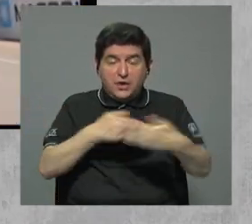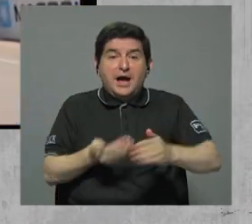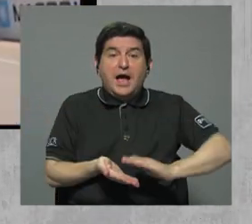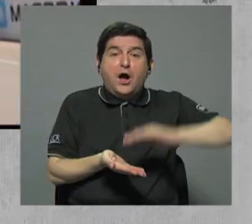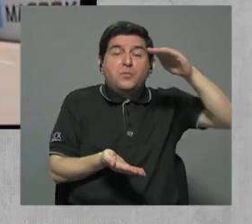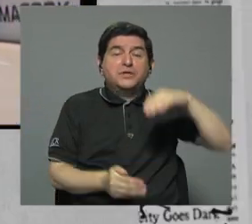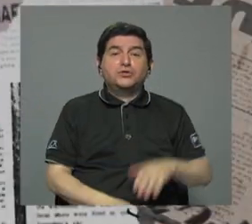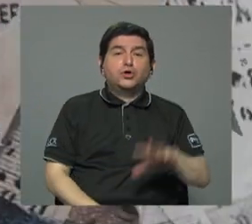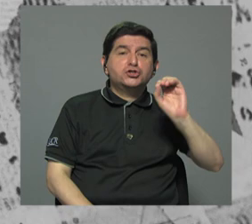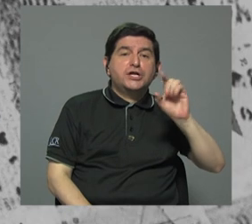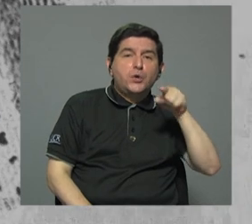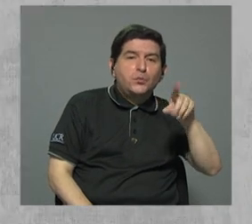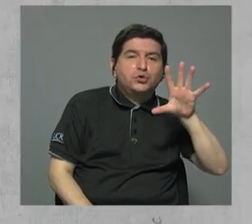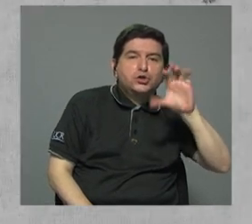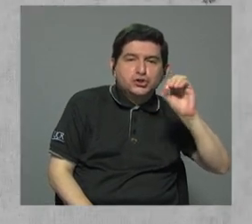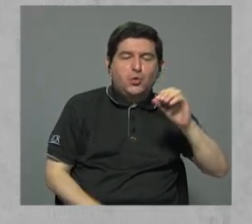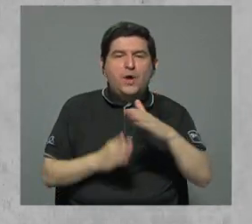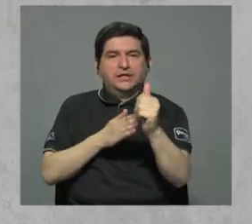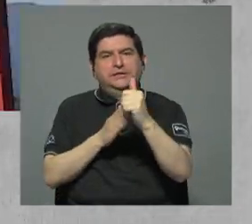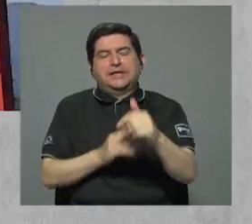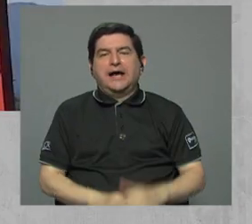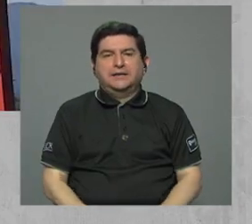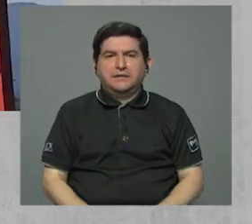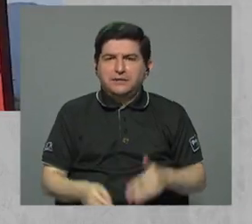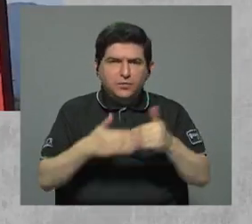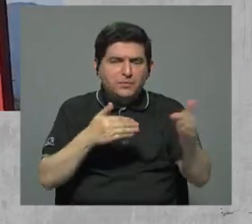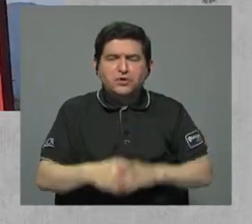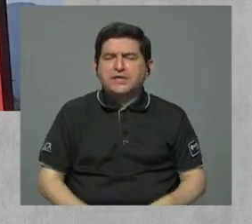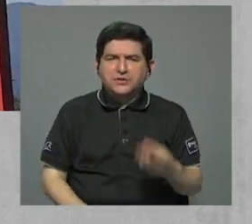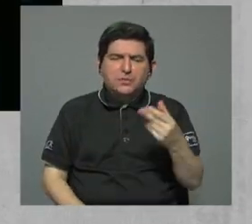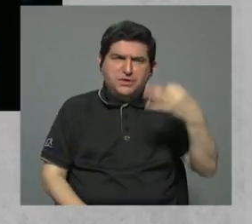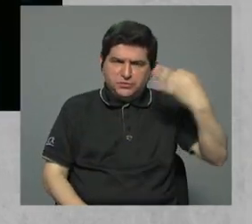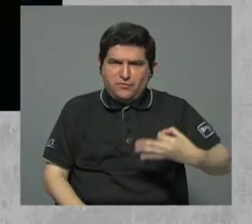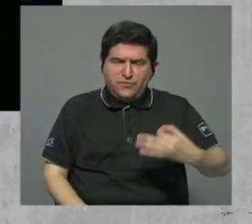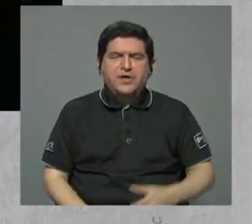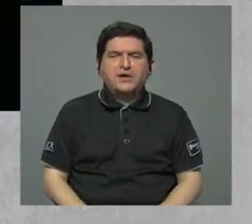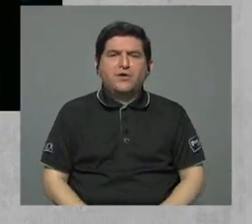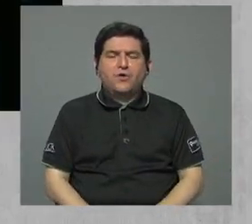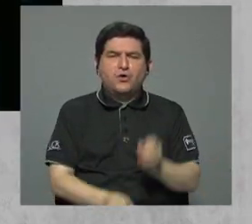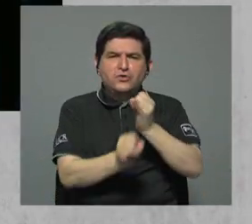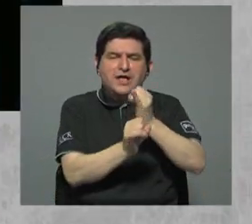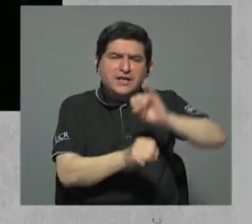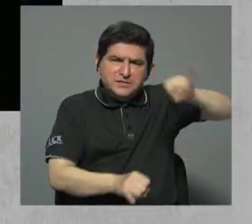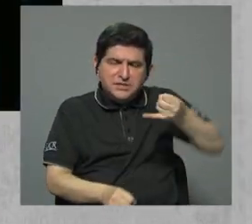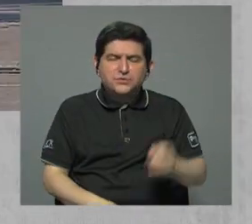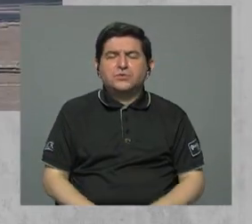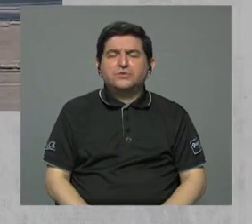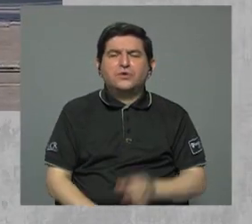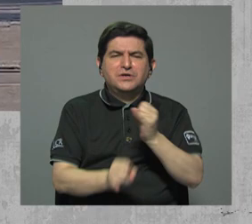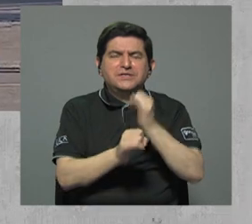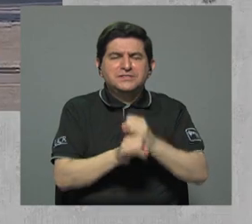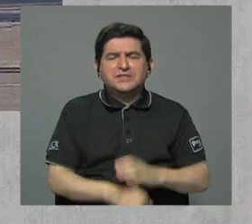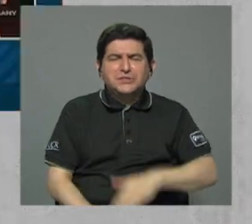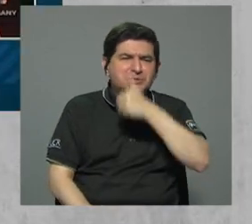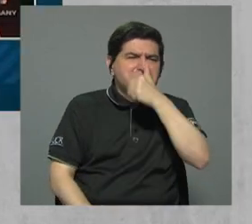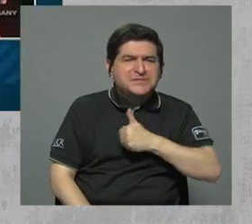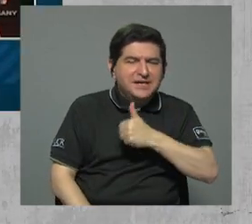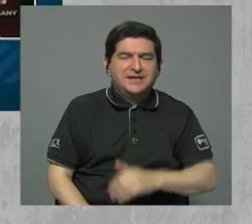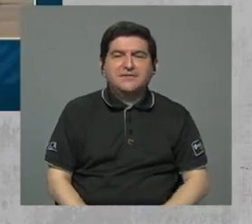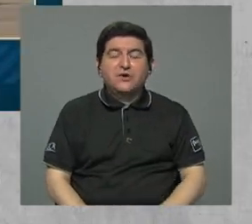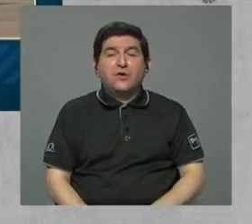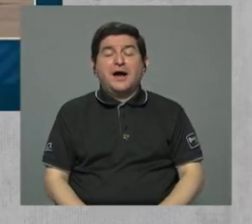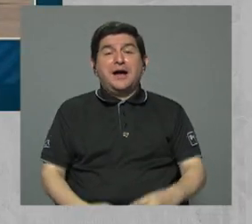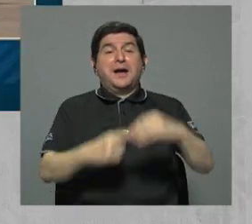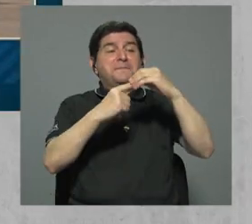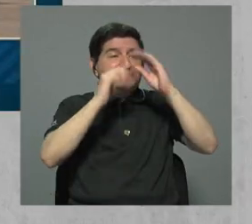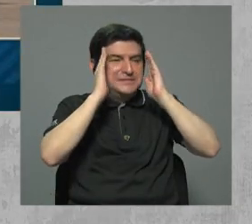a 50 centavos de dólar. Pese al precio fijo y más barato de Habdeba, la institución sacrificó una cláusula que le da exclusividad